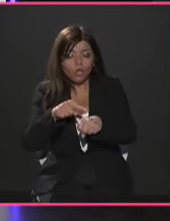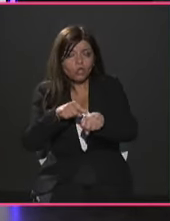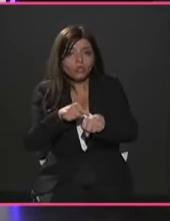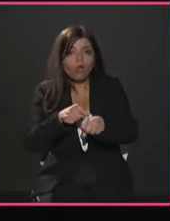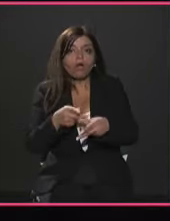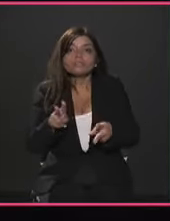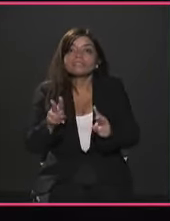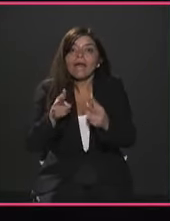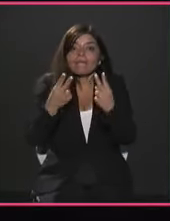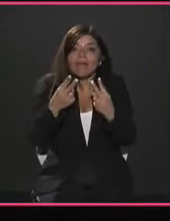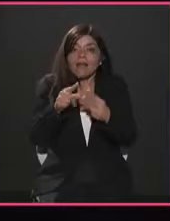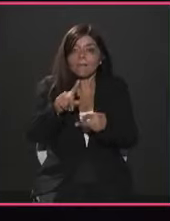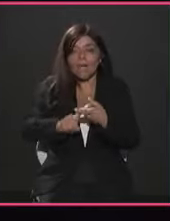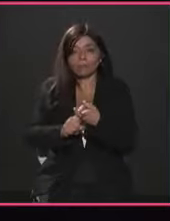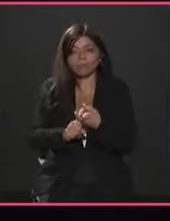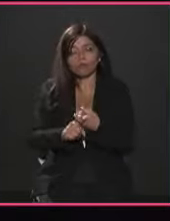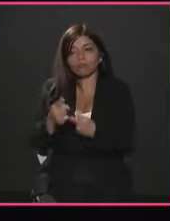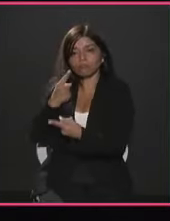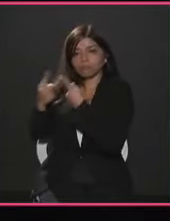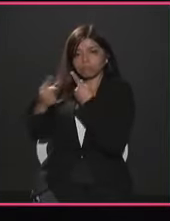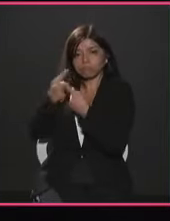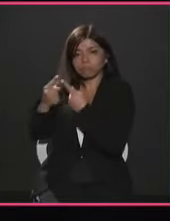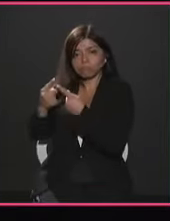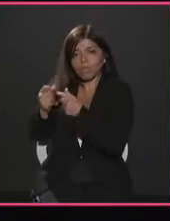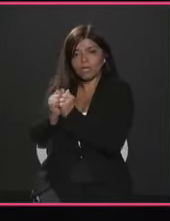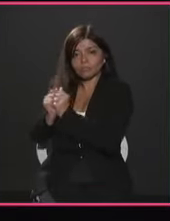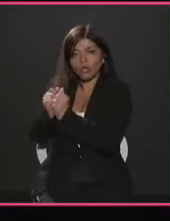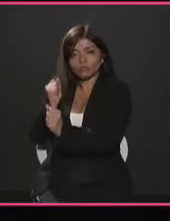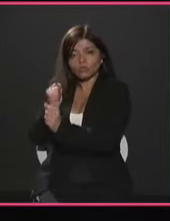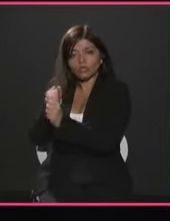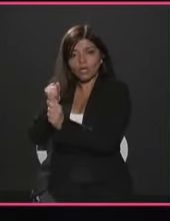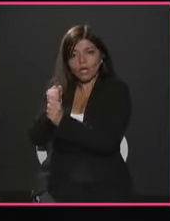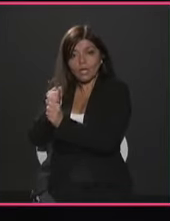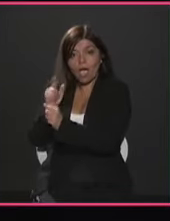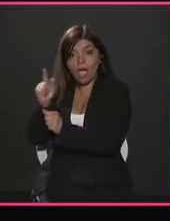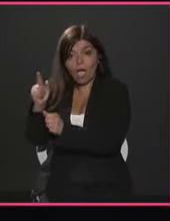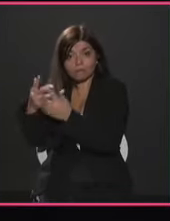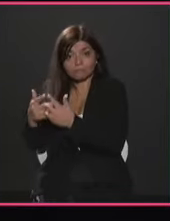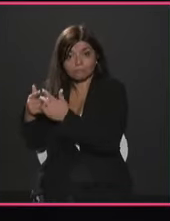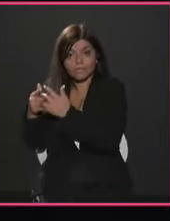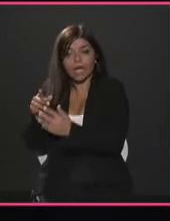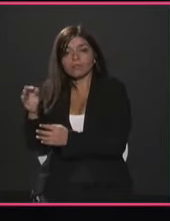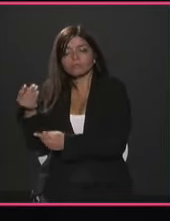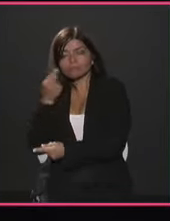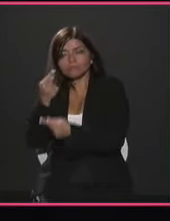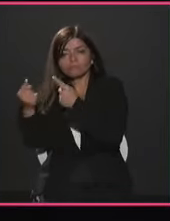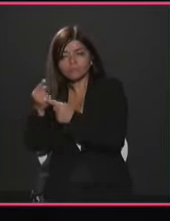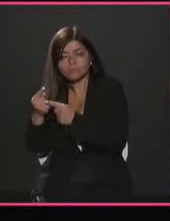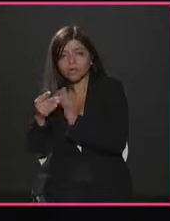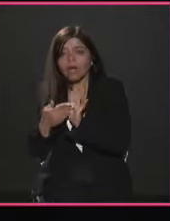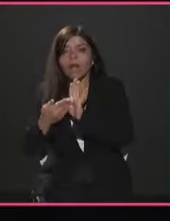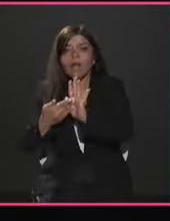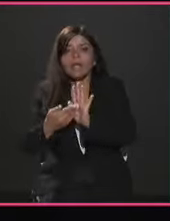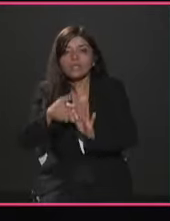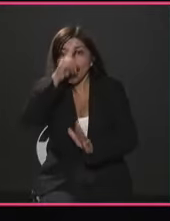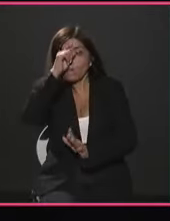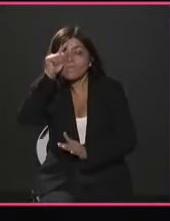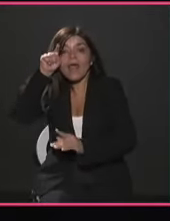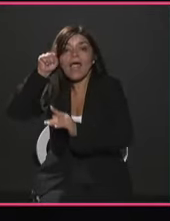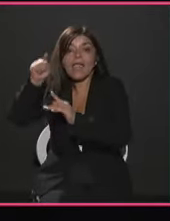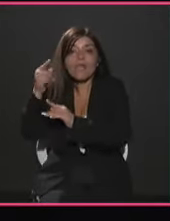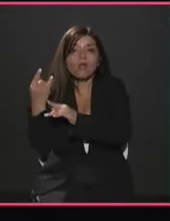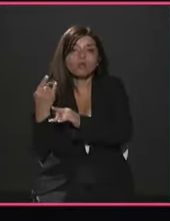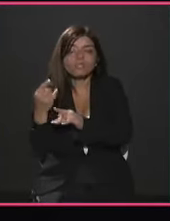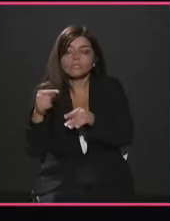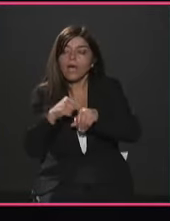salvar a mi esposo entonces hablé con mis colegas de la Universidad de San Diego en California y hablamos que eso lo estaban presentando en el hospital allá en la